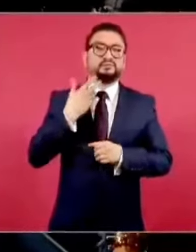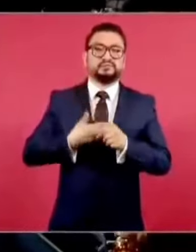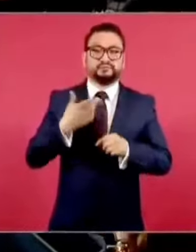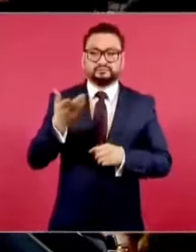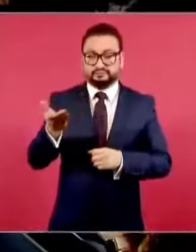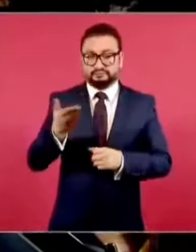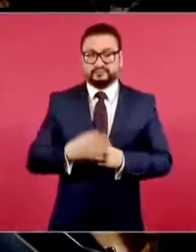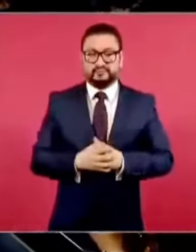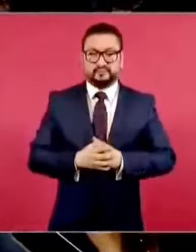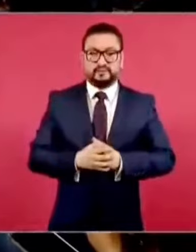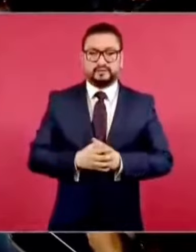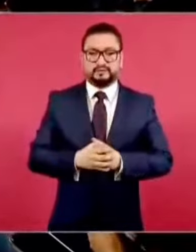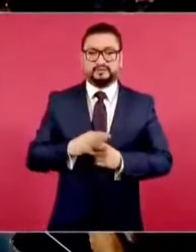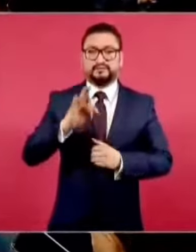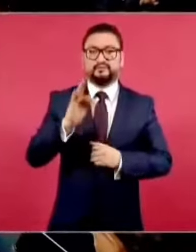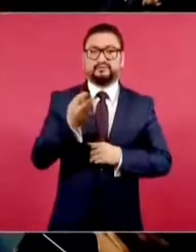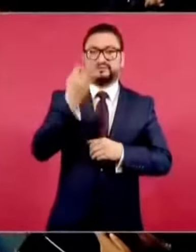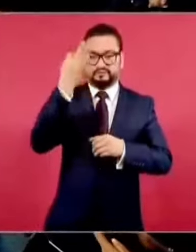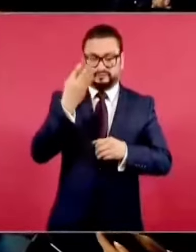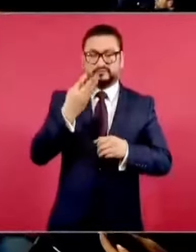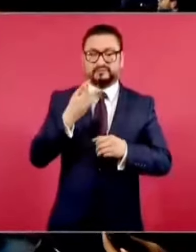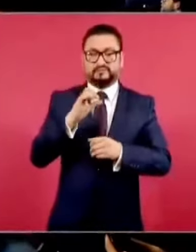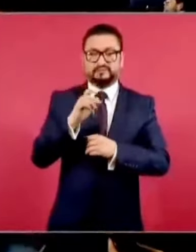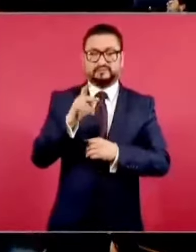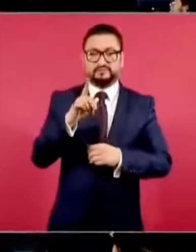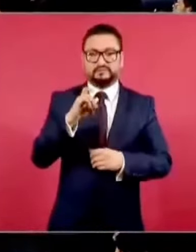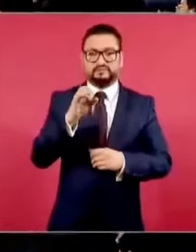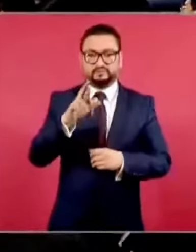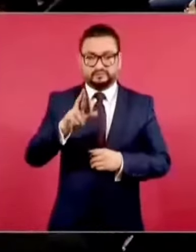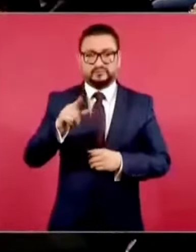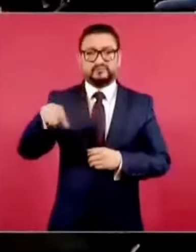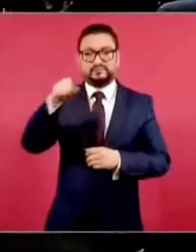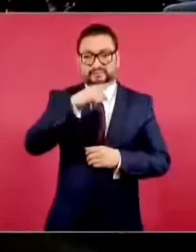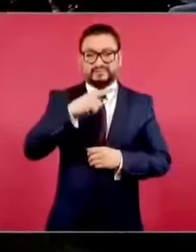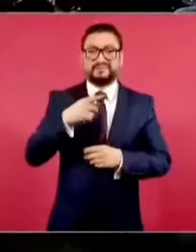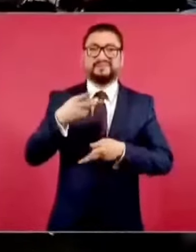procurador Federal del consumidor que están de